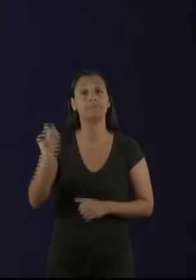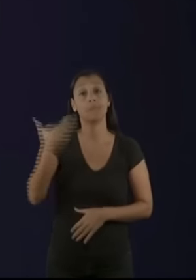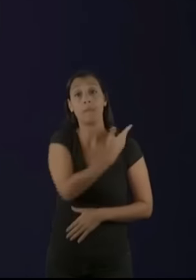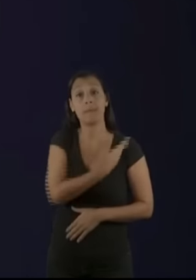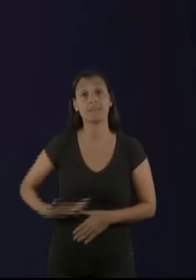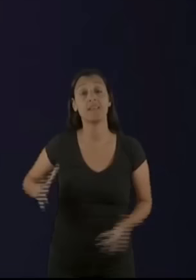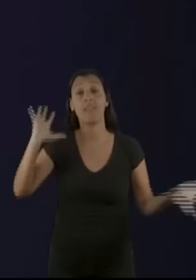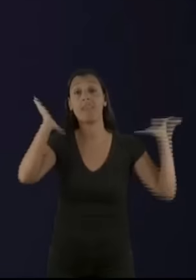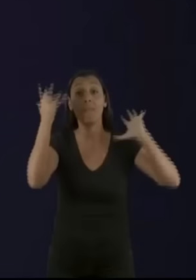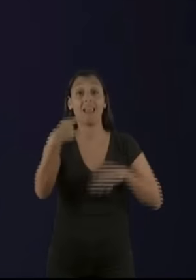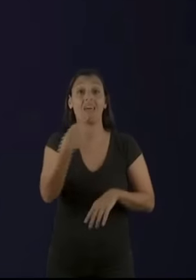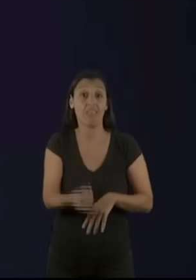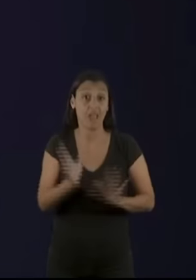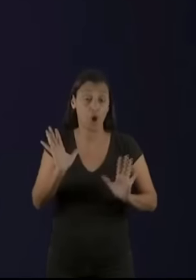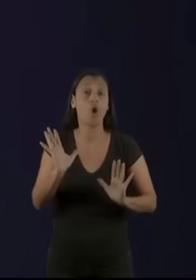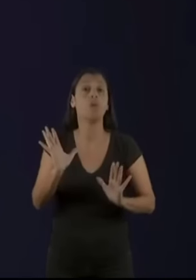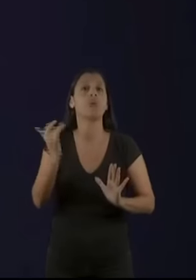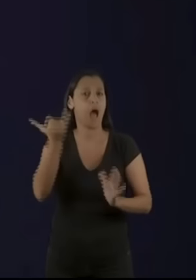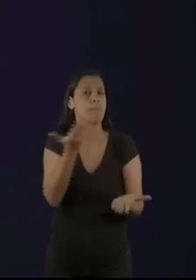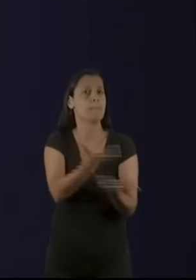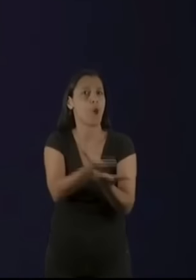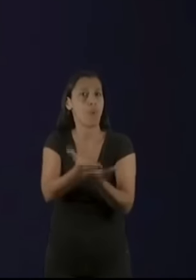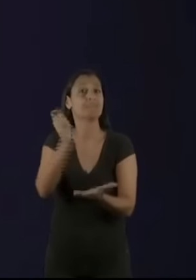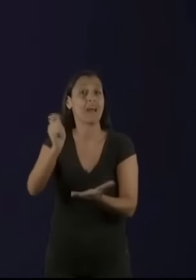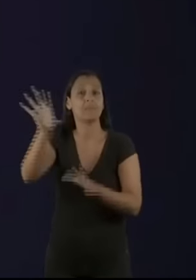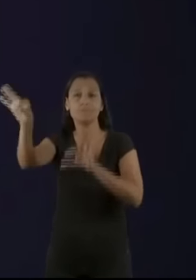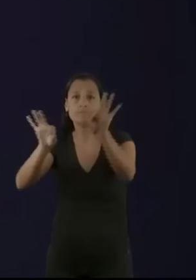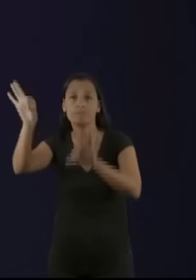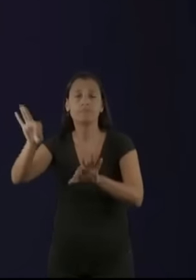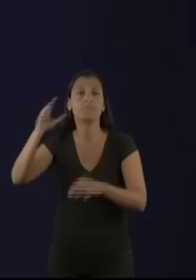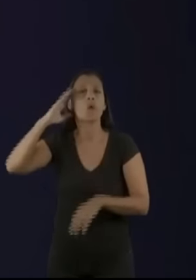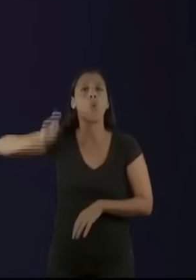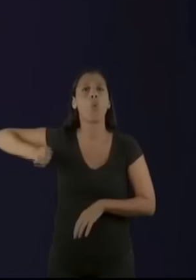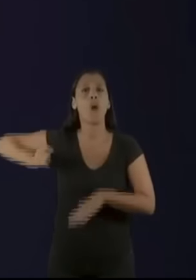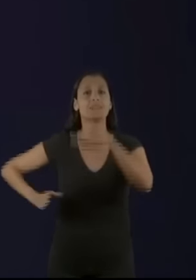Miley para los los jueces de